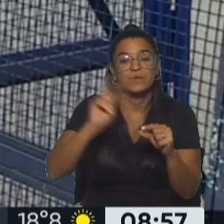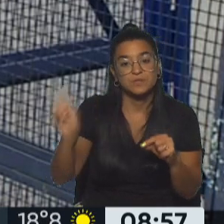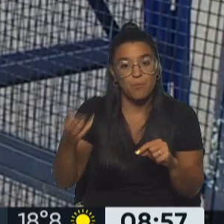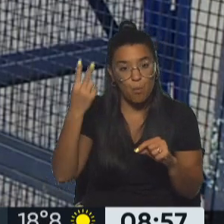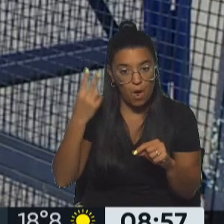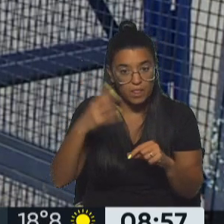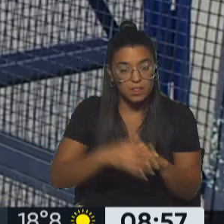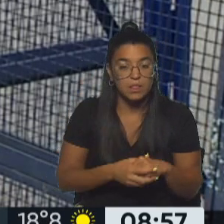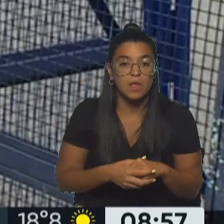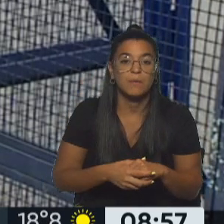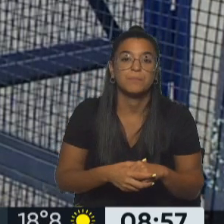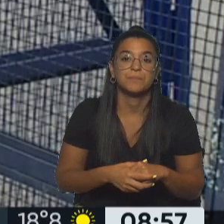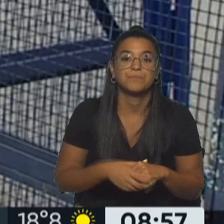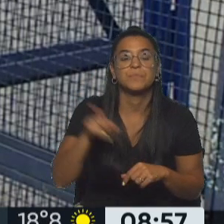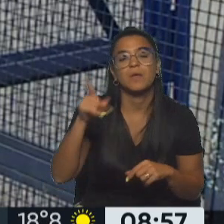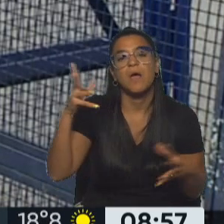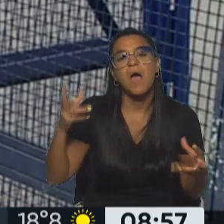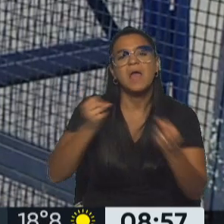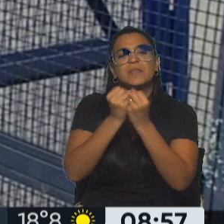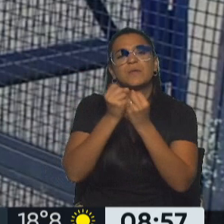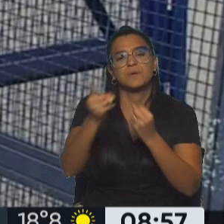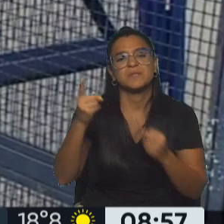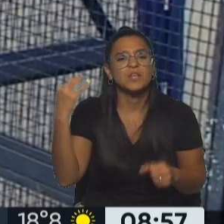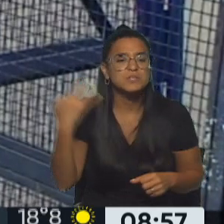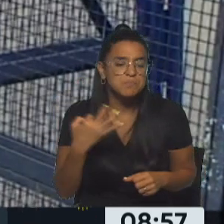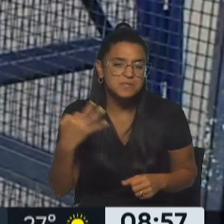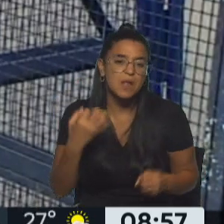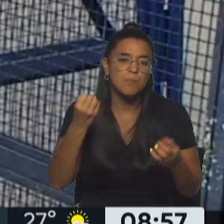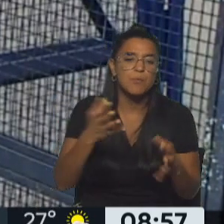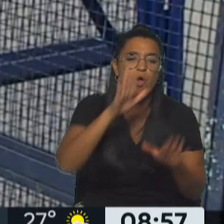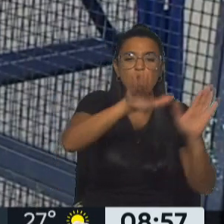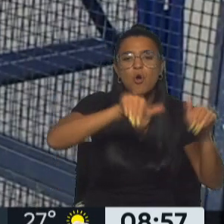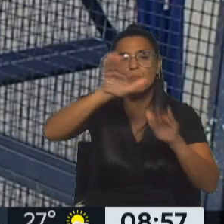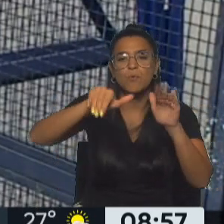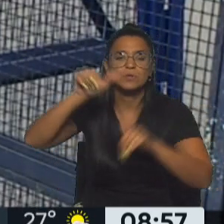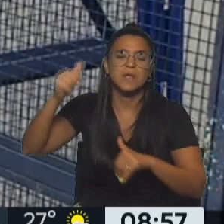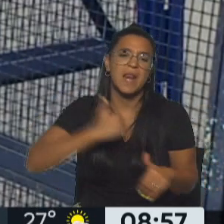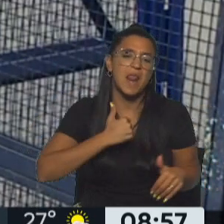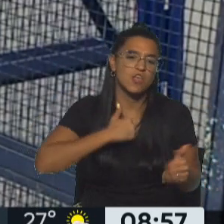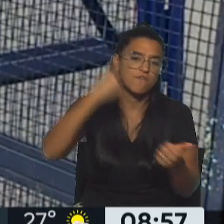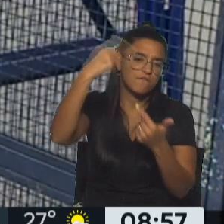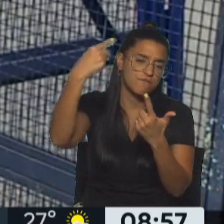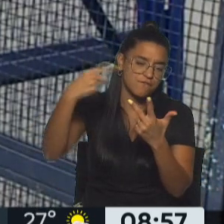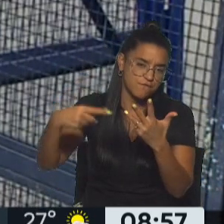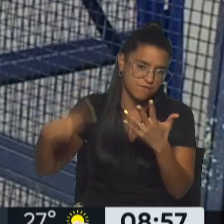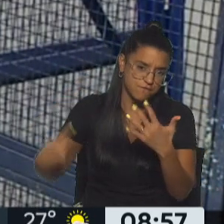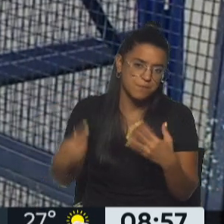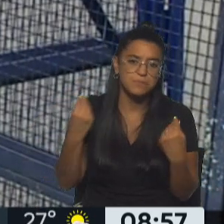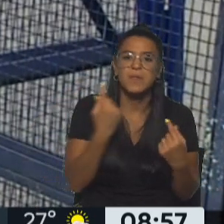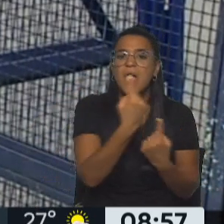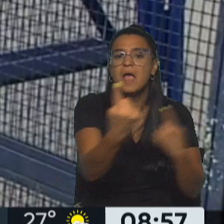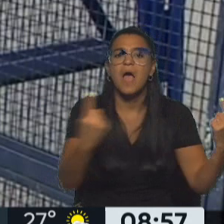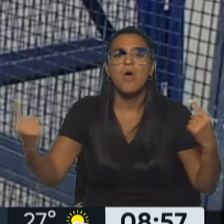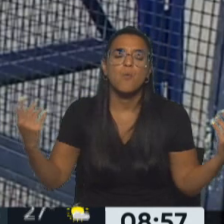muerte. Un aniversario que va a ser especial porque la convocatoria va a ser interreligiosa. Se llamó a que cada